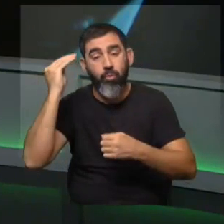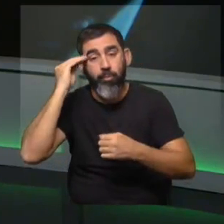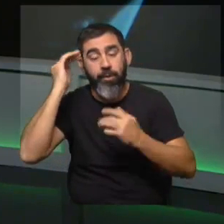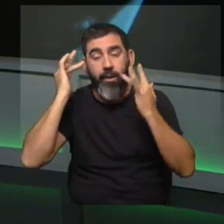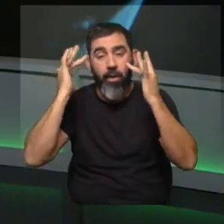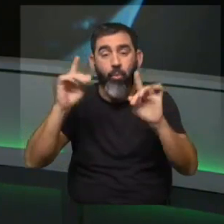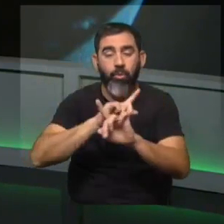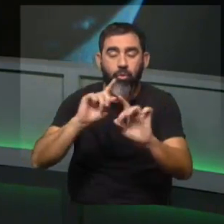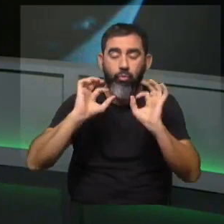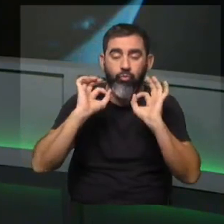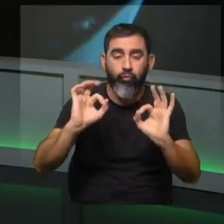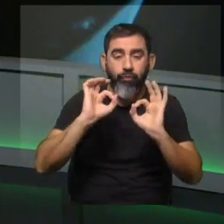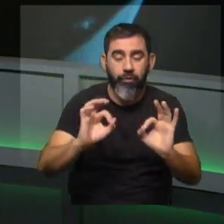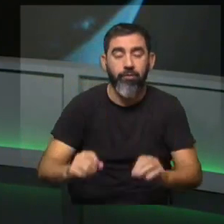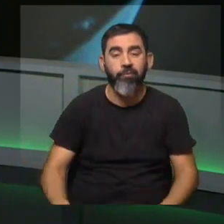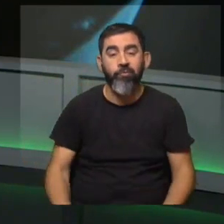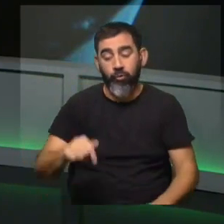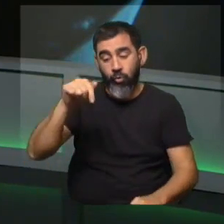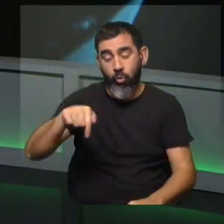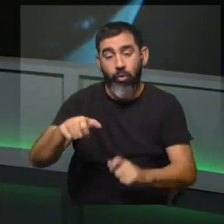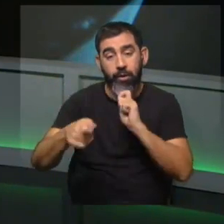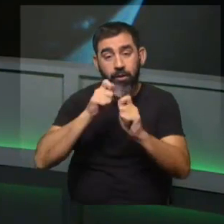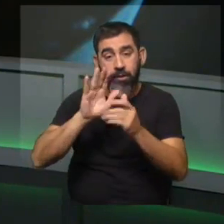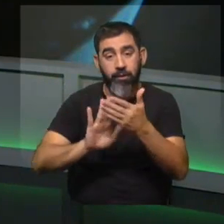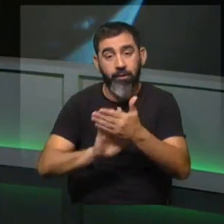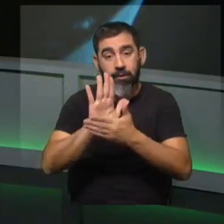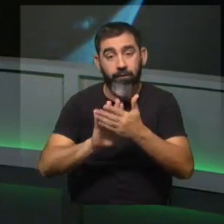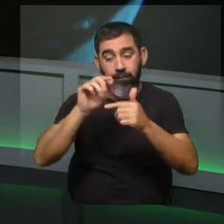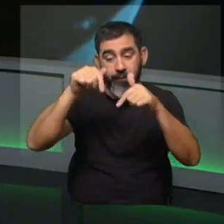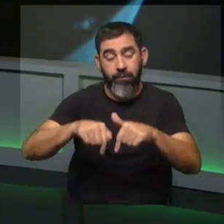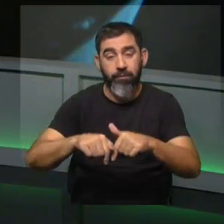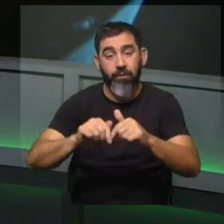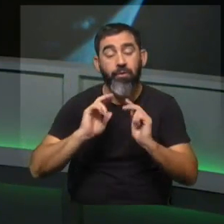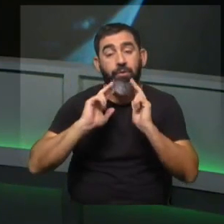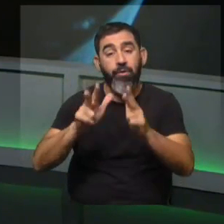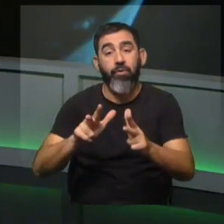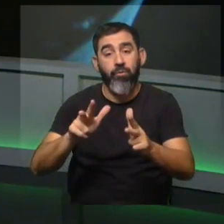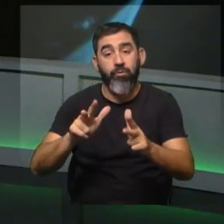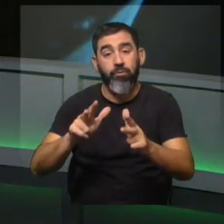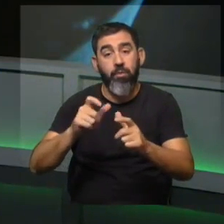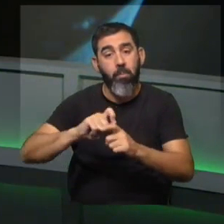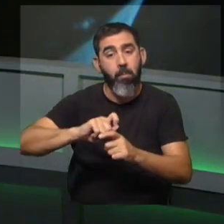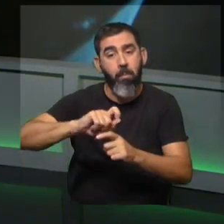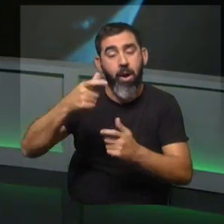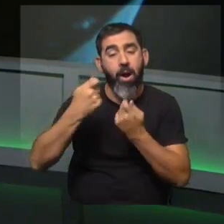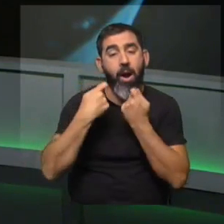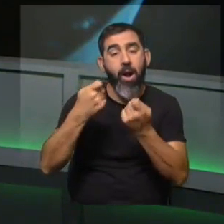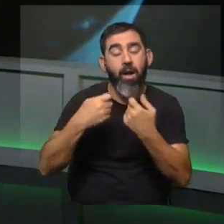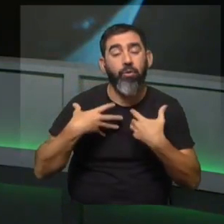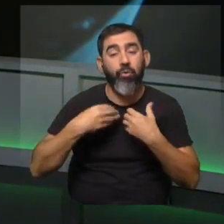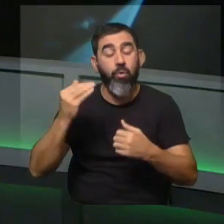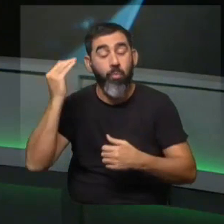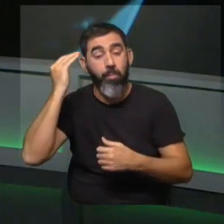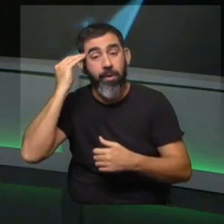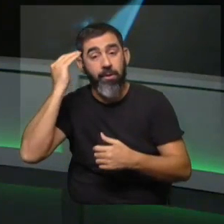educación son insuficientes en entrevista con primera edición acá en MB de noticias somos aseguró que el incremento del gasto en Salud Mental